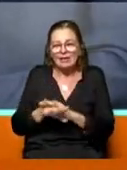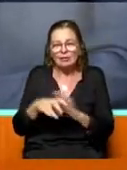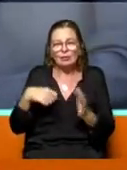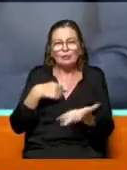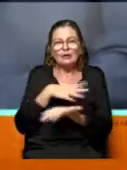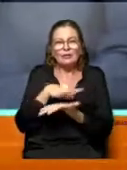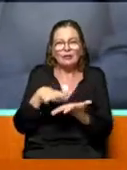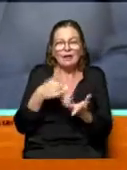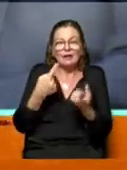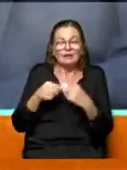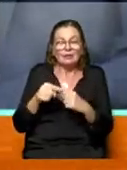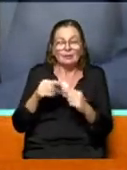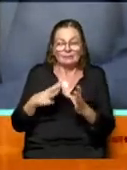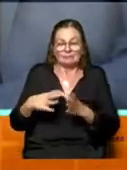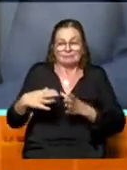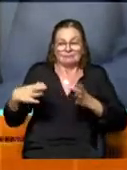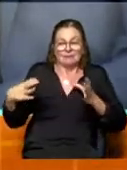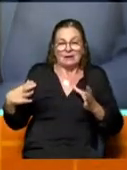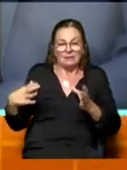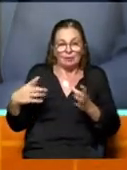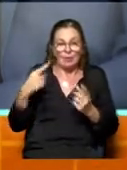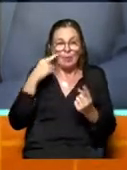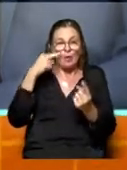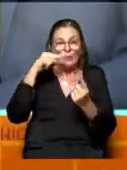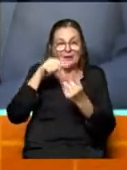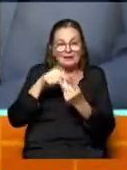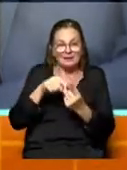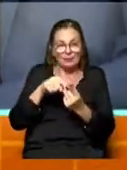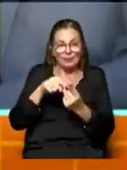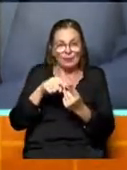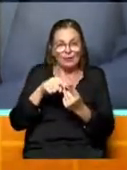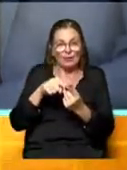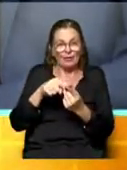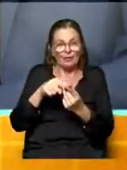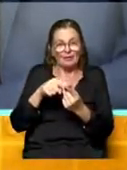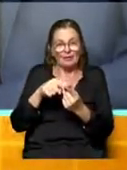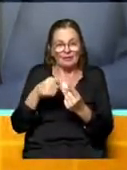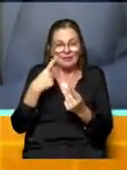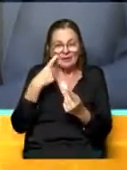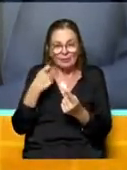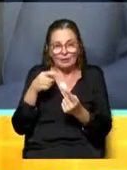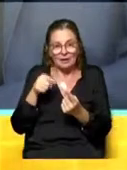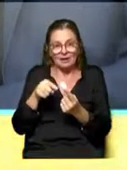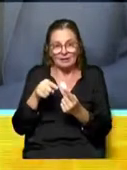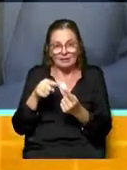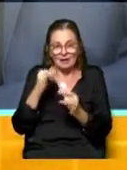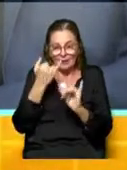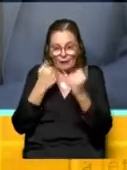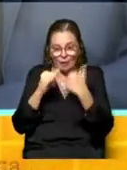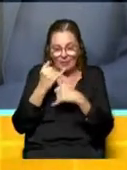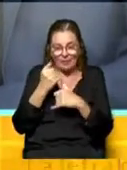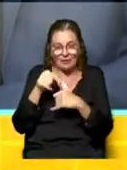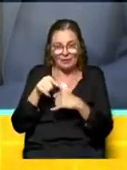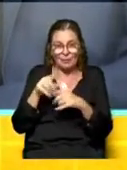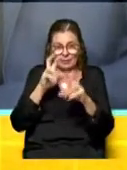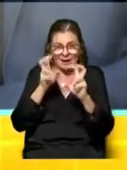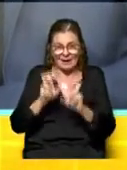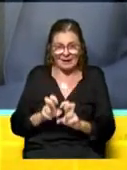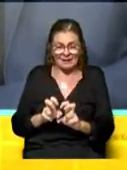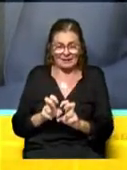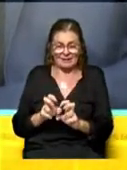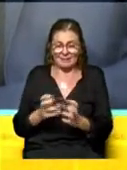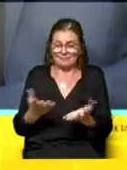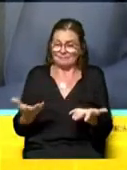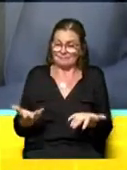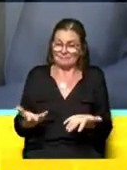Entonces, el crecimiento como un objetivo abstracto, sin tomar en cuenta este tipo de información, es un análisis absolutamente